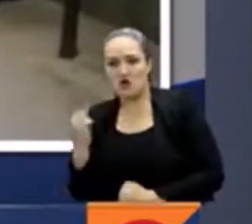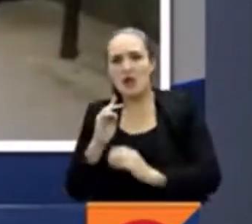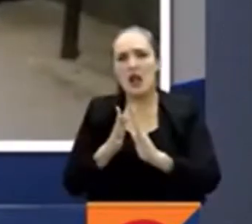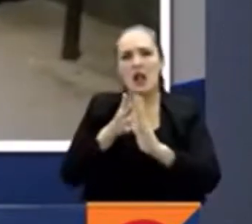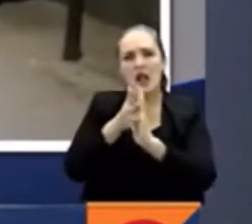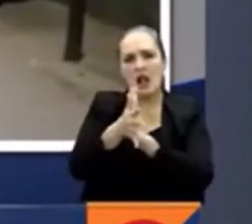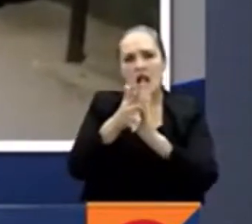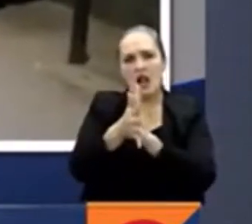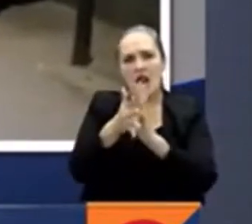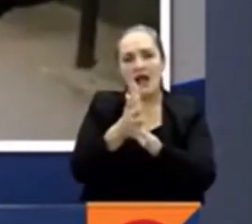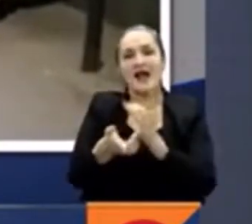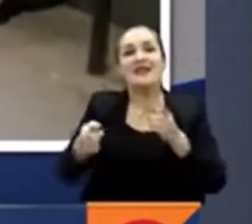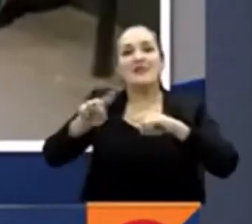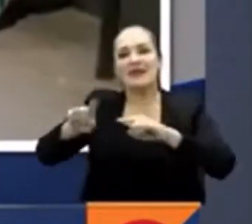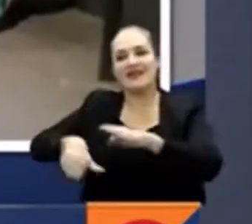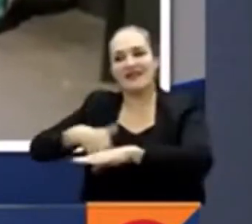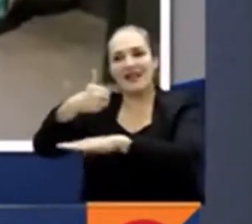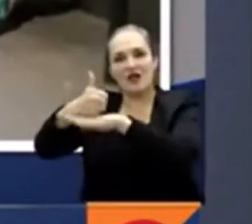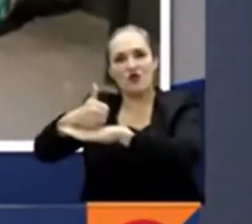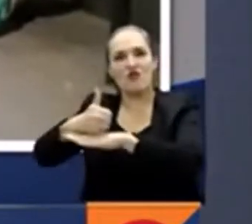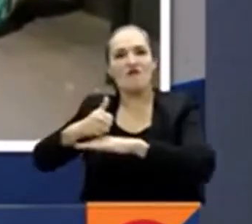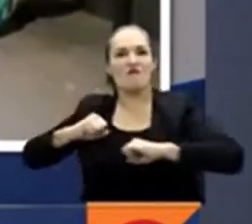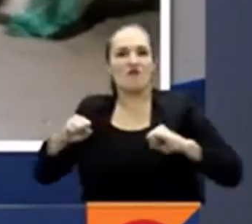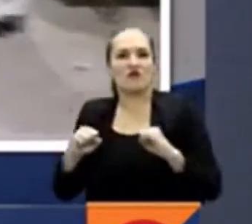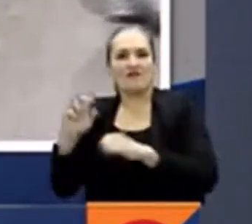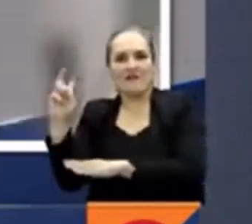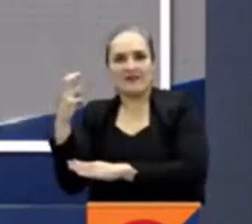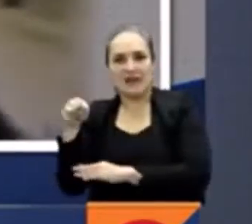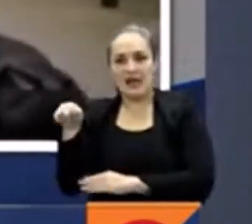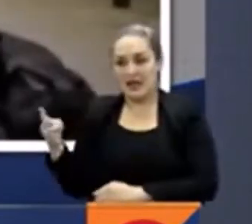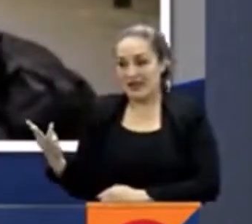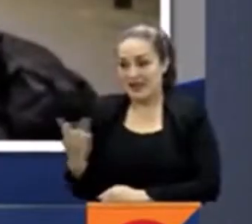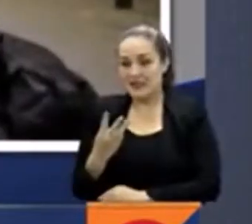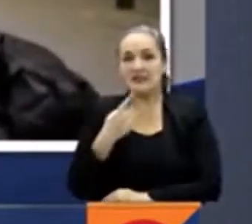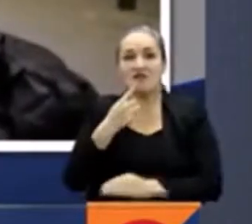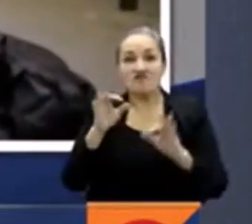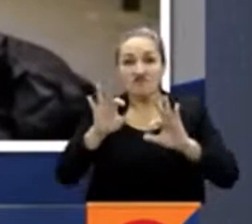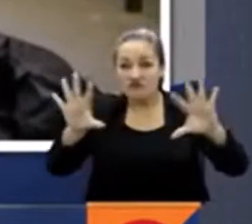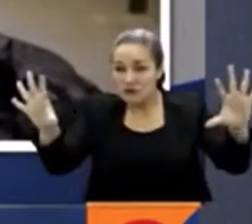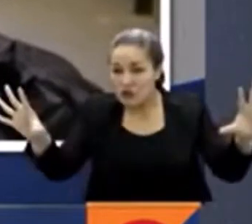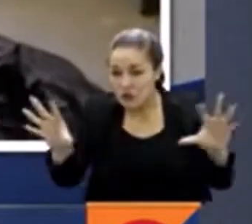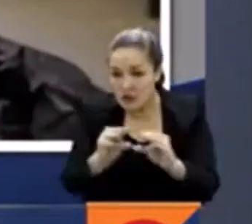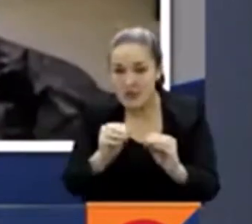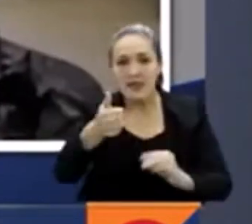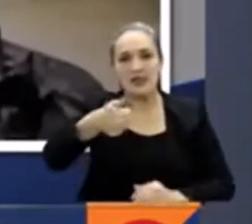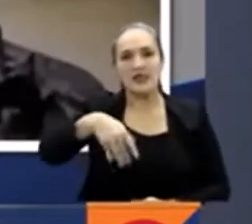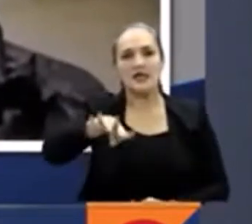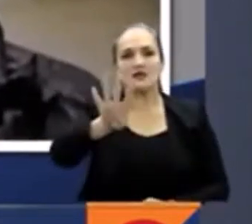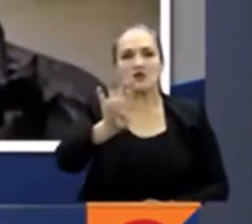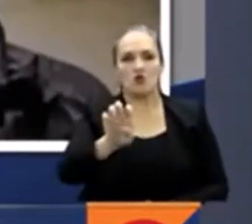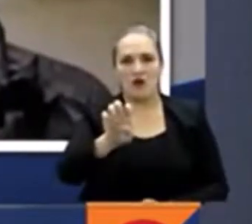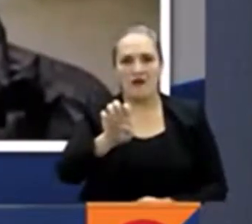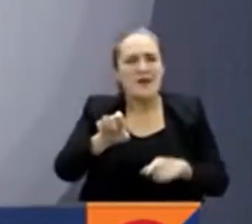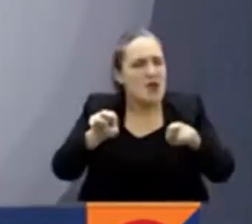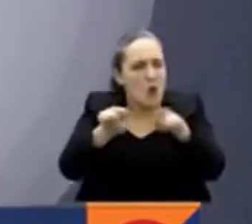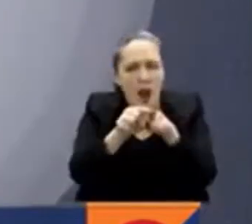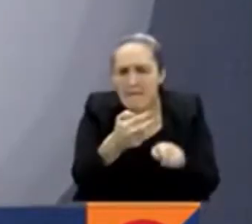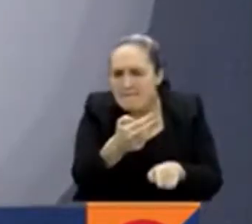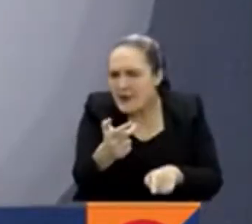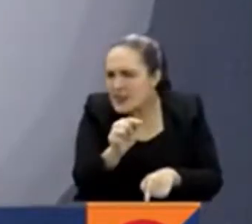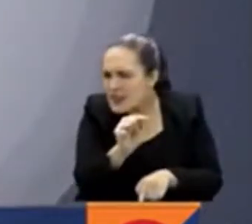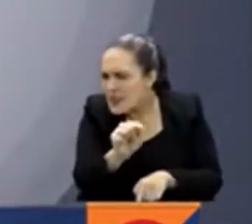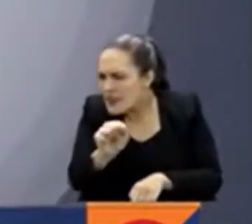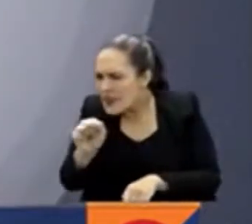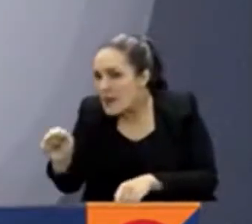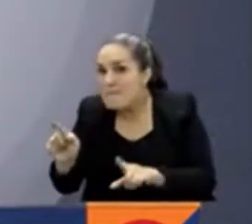el director seccional de Fiscalías de la capital del país, serían oficialmente 19 casos con esta modalidad. Sin embargo, investigaciones